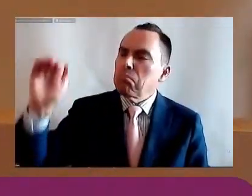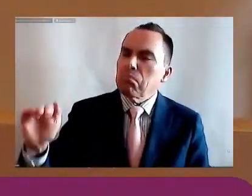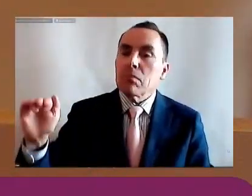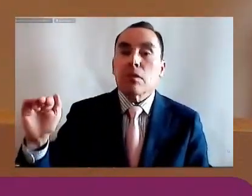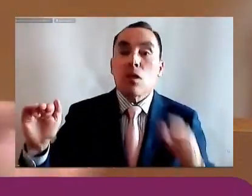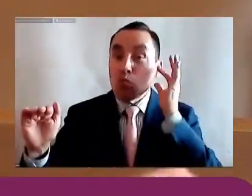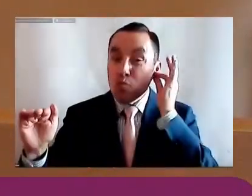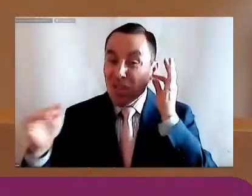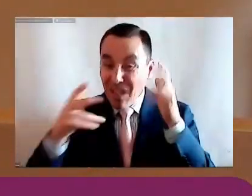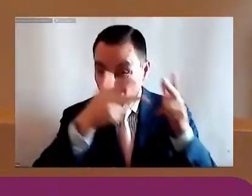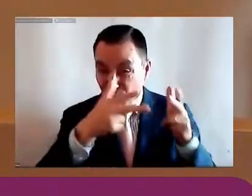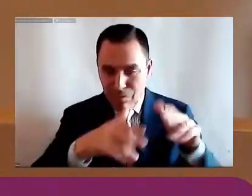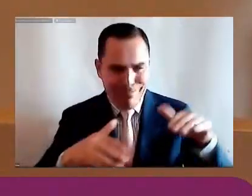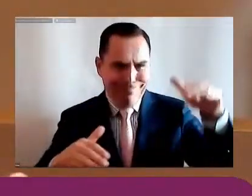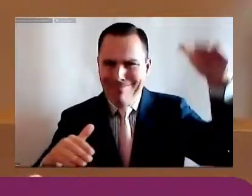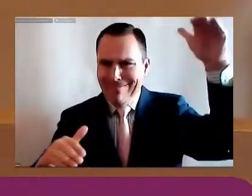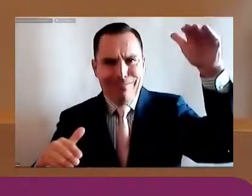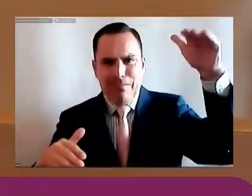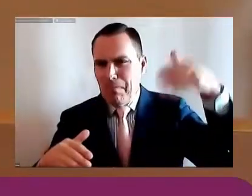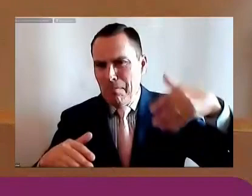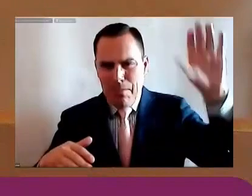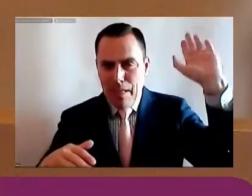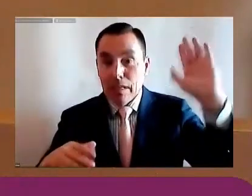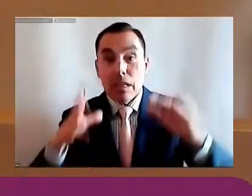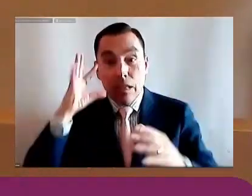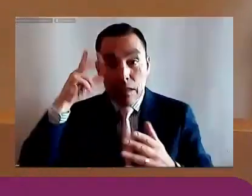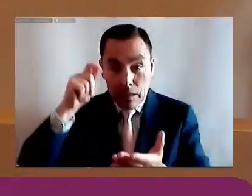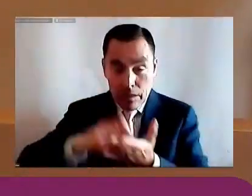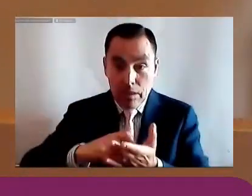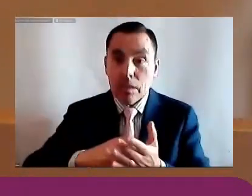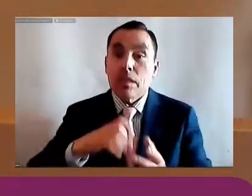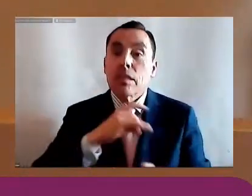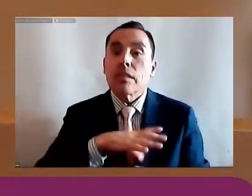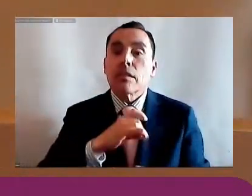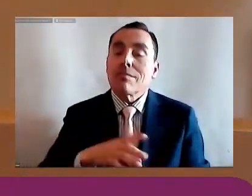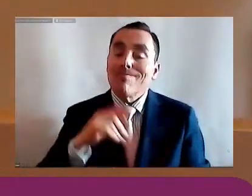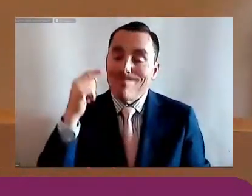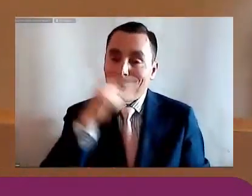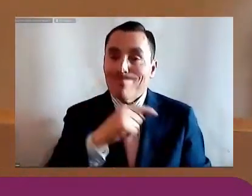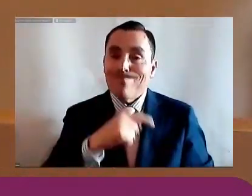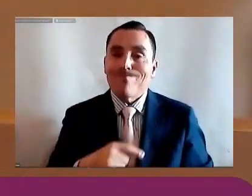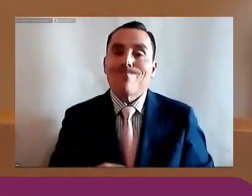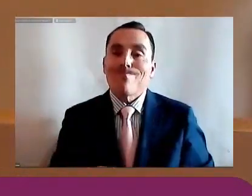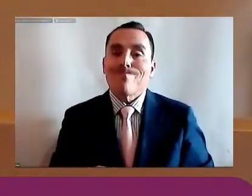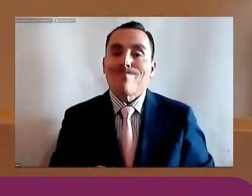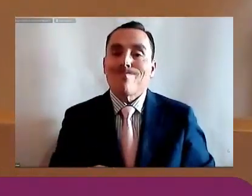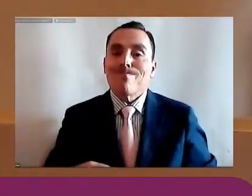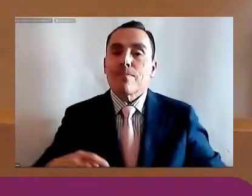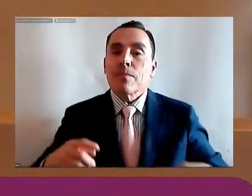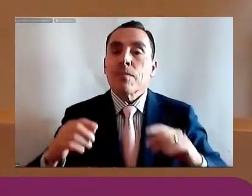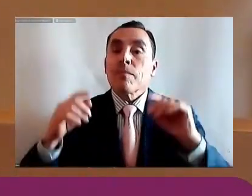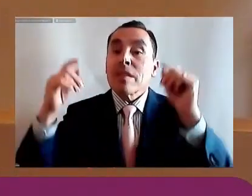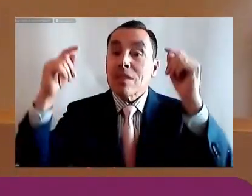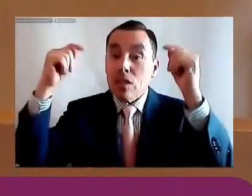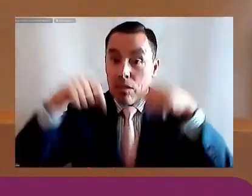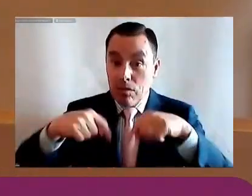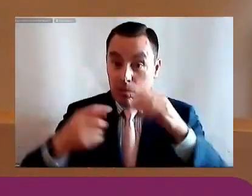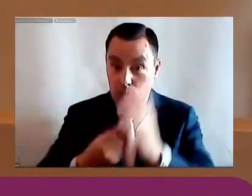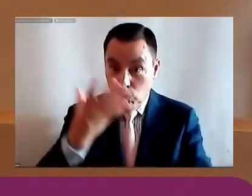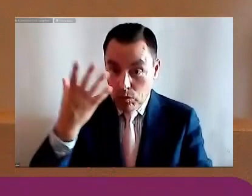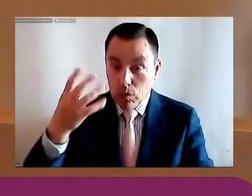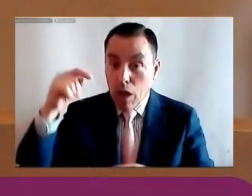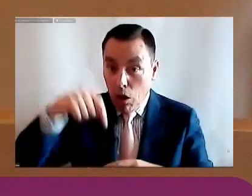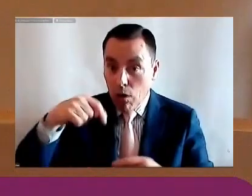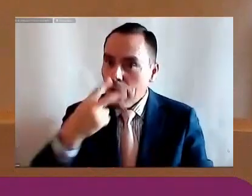persigue. Y tenemos sentencias en Chile de eso. Y entonces es bueno nuevamente visibilizarlo para combatir,